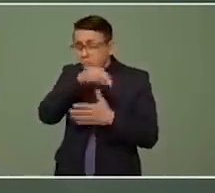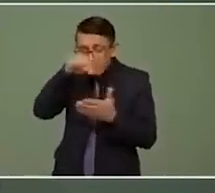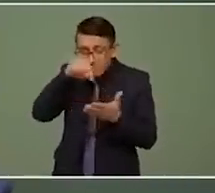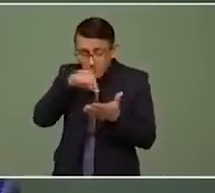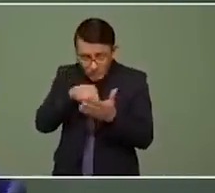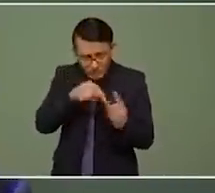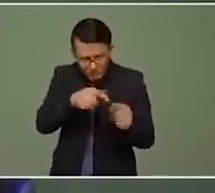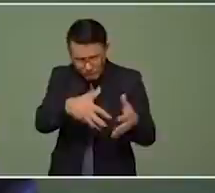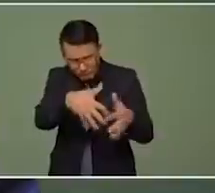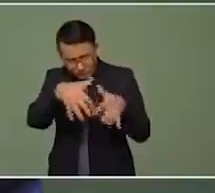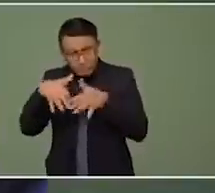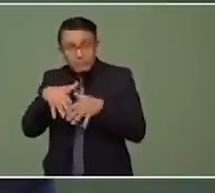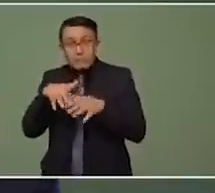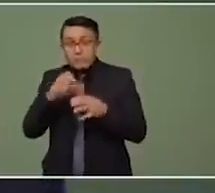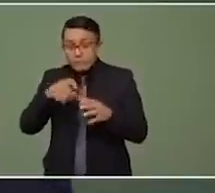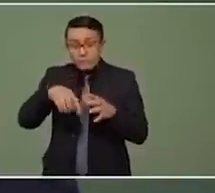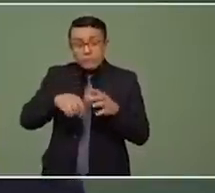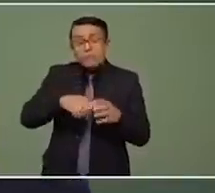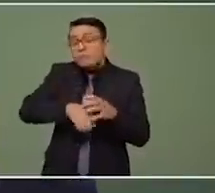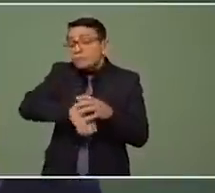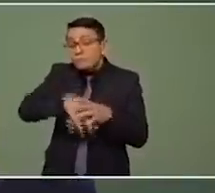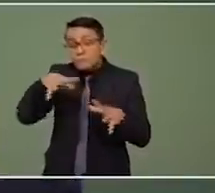que se provocan